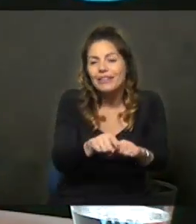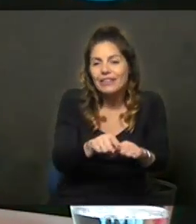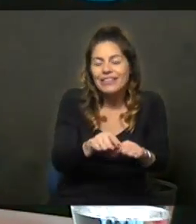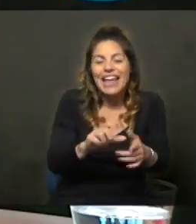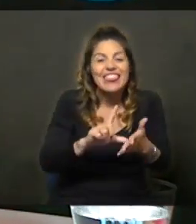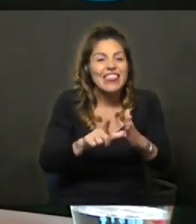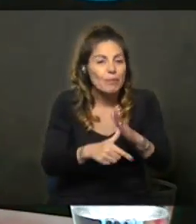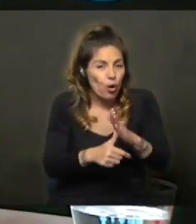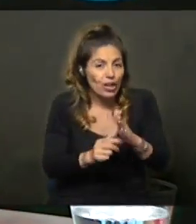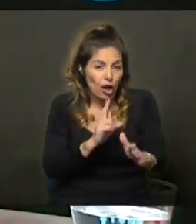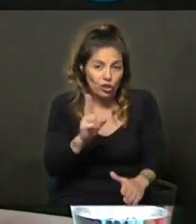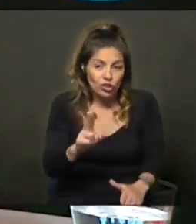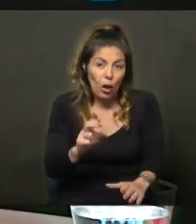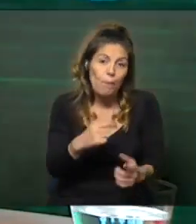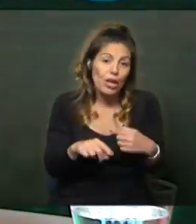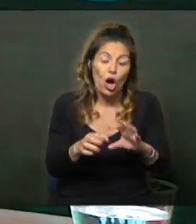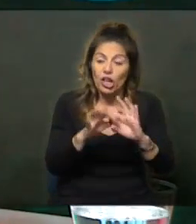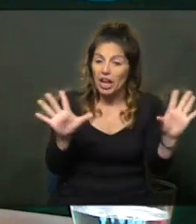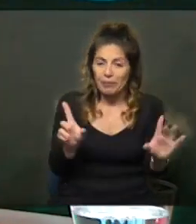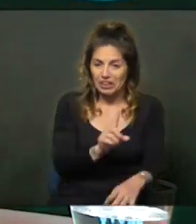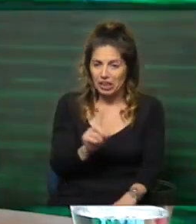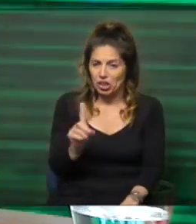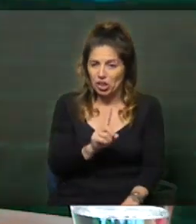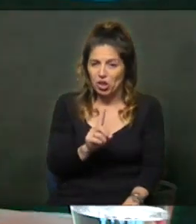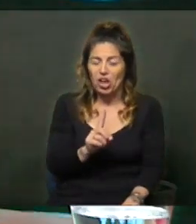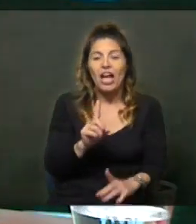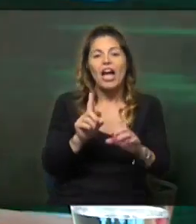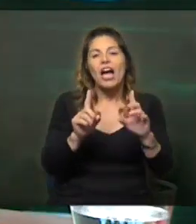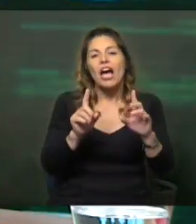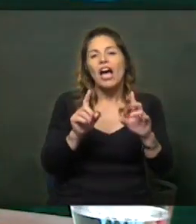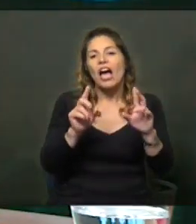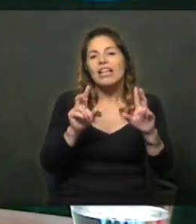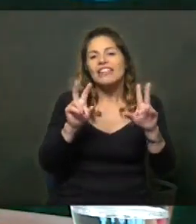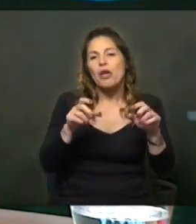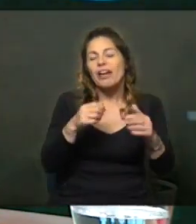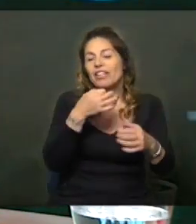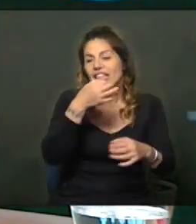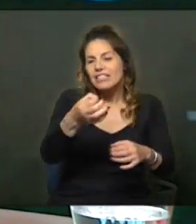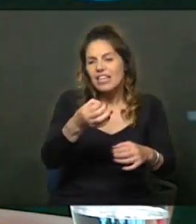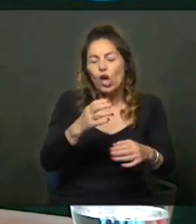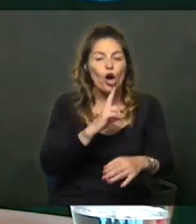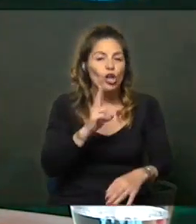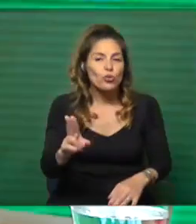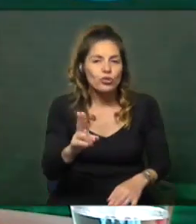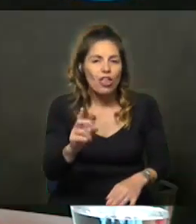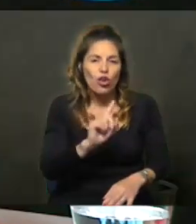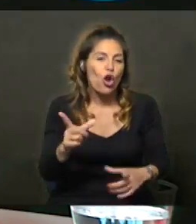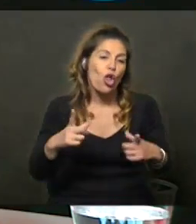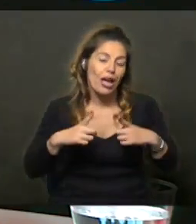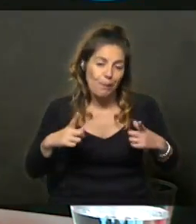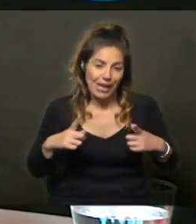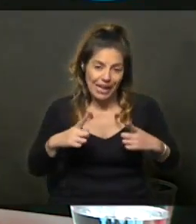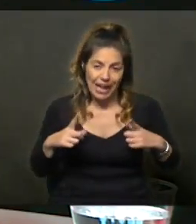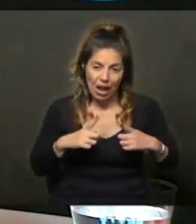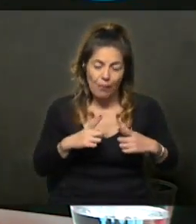demora en lo que refiere a los resultados pero claramente no ha sido así algunos apuntes respecto a lo que venía diciendo masa obviamente dijo que los resultados no son lo que esperaban